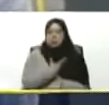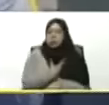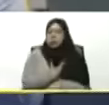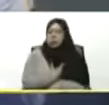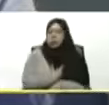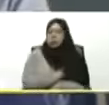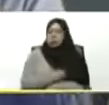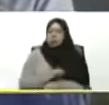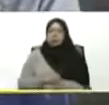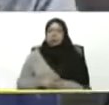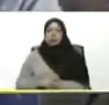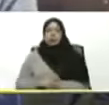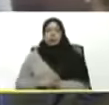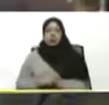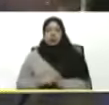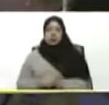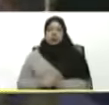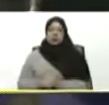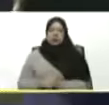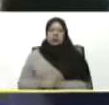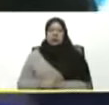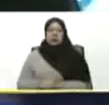No conocía a Silvia todavía.